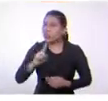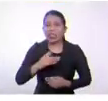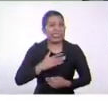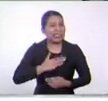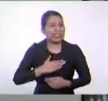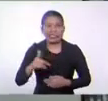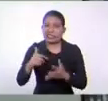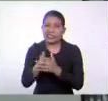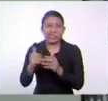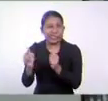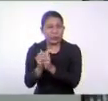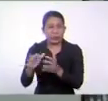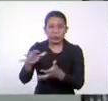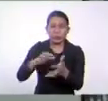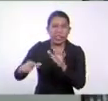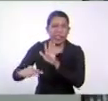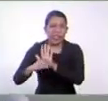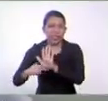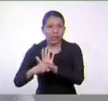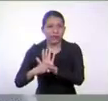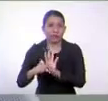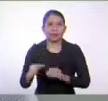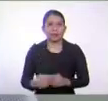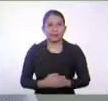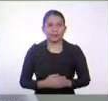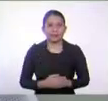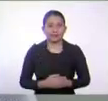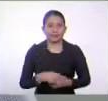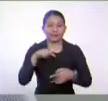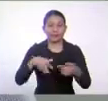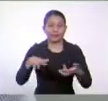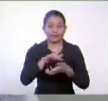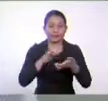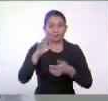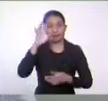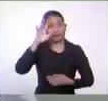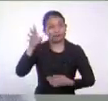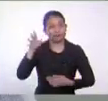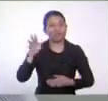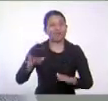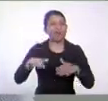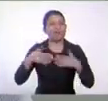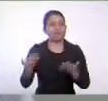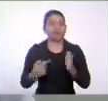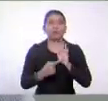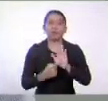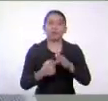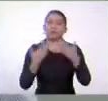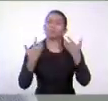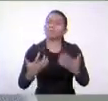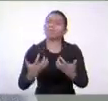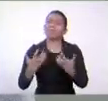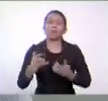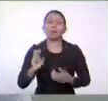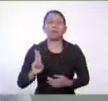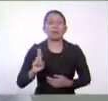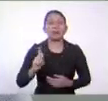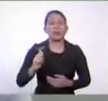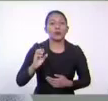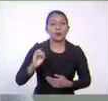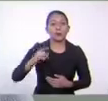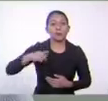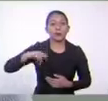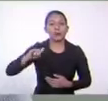es decir, negativas. En la ciencia ficción se han presentado muchas utopías, pero es más